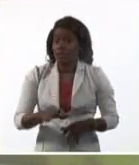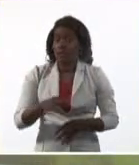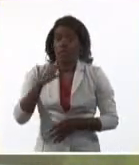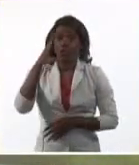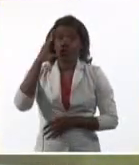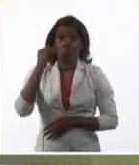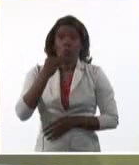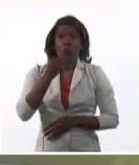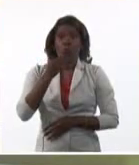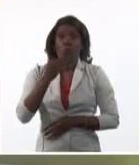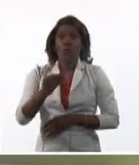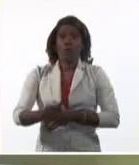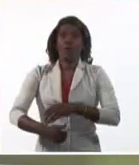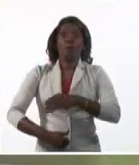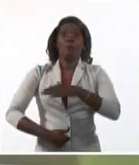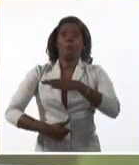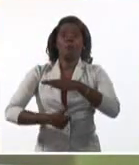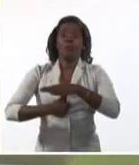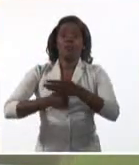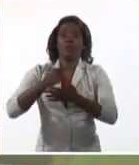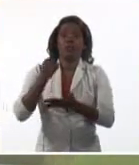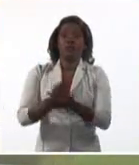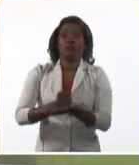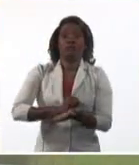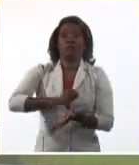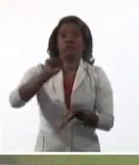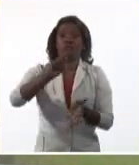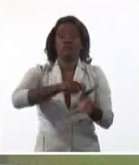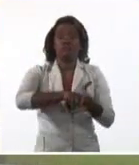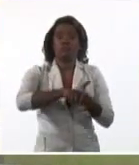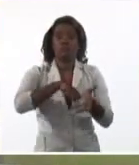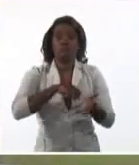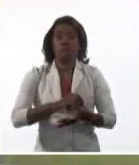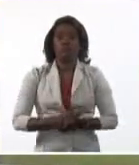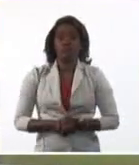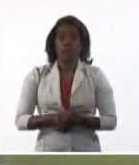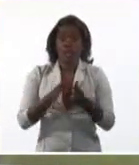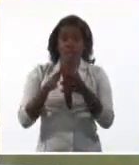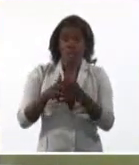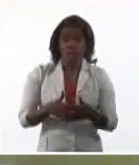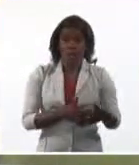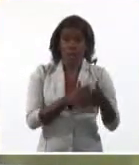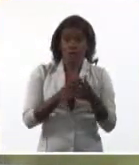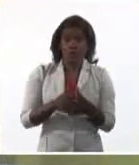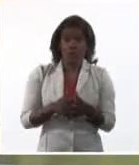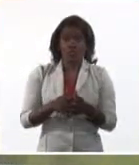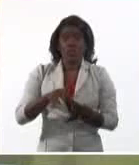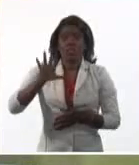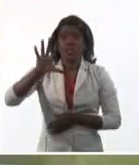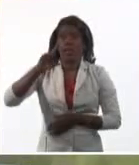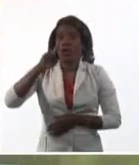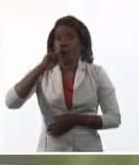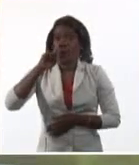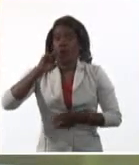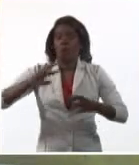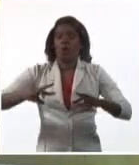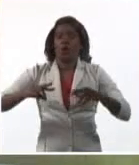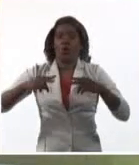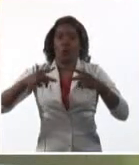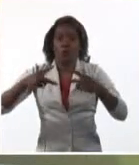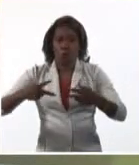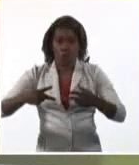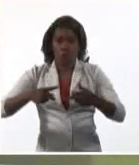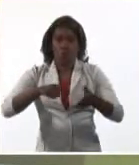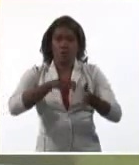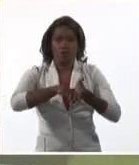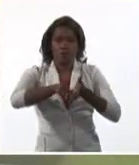Partido Republicano para los comicios presidenciales. Estados Unidos irá a las urnas el próximo 5 de noviembre y Trump piensa que lo